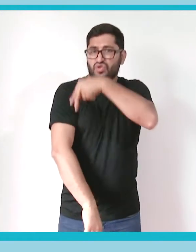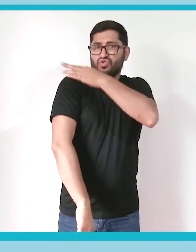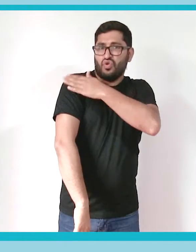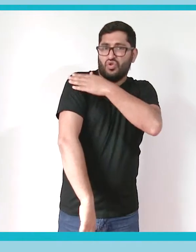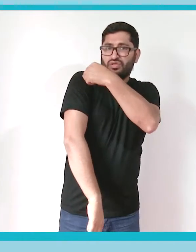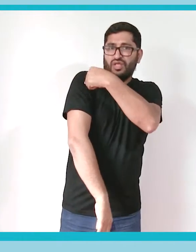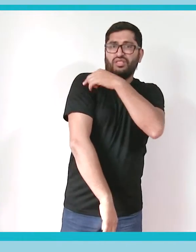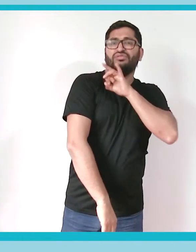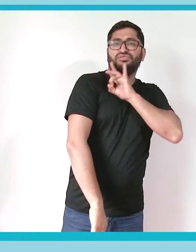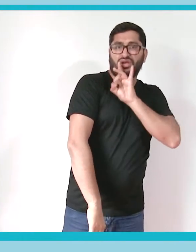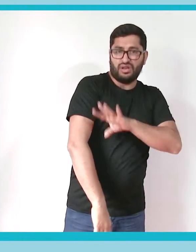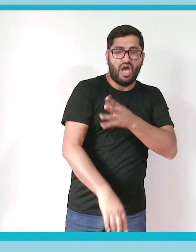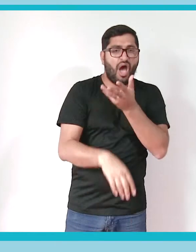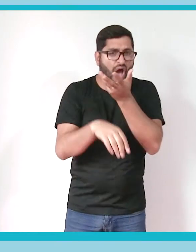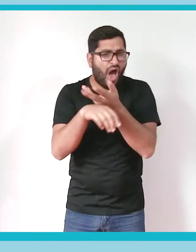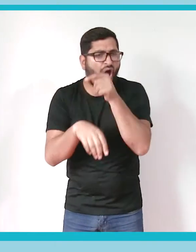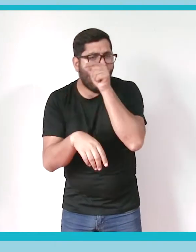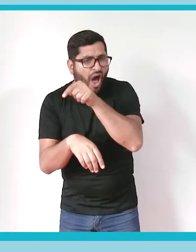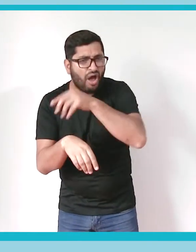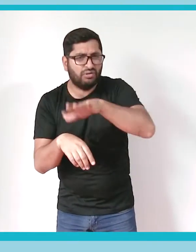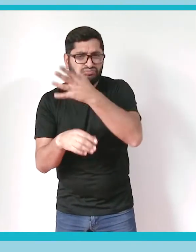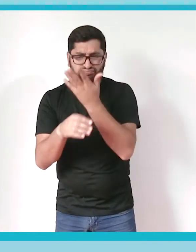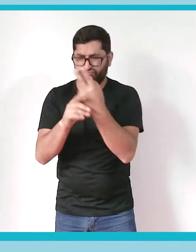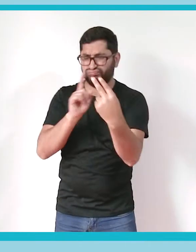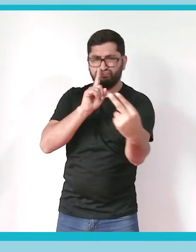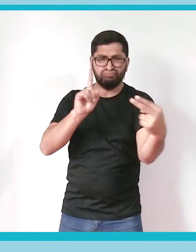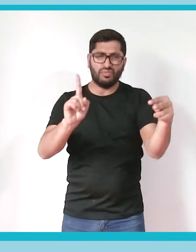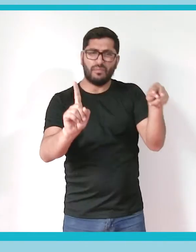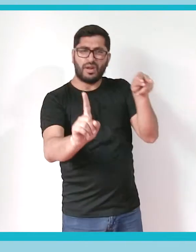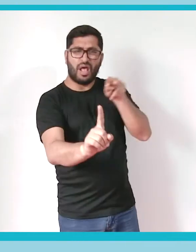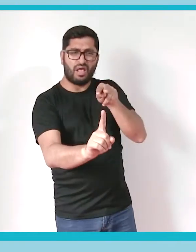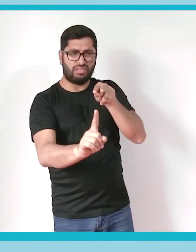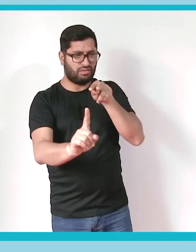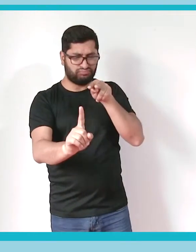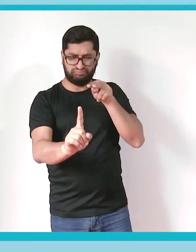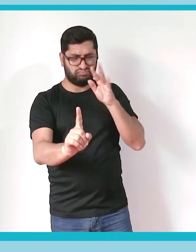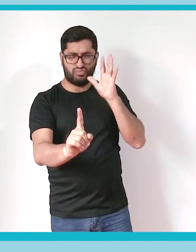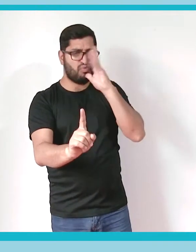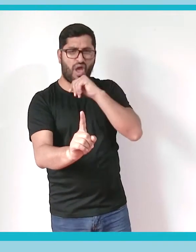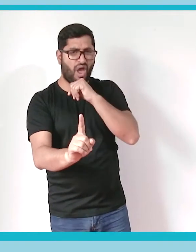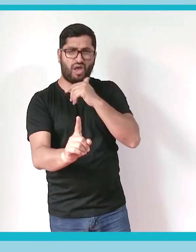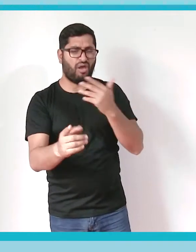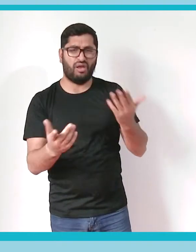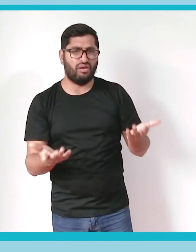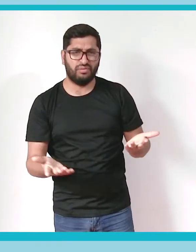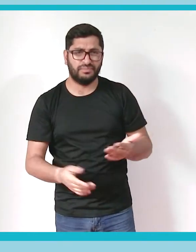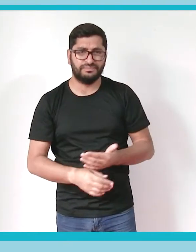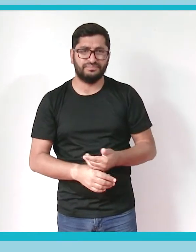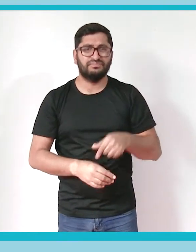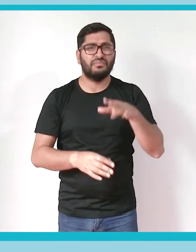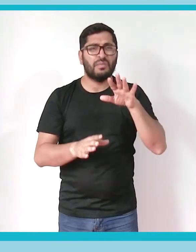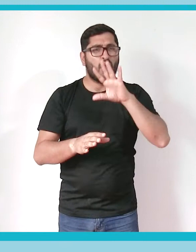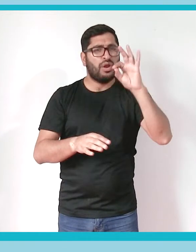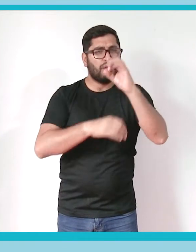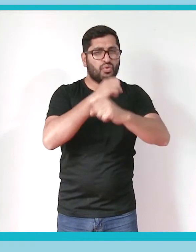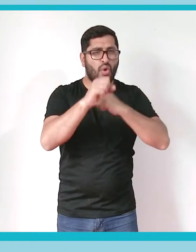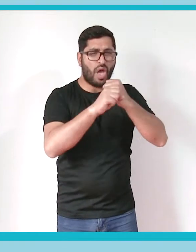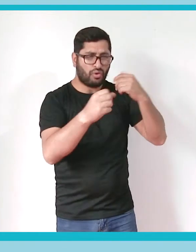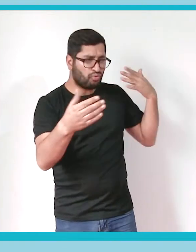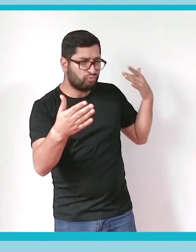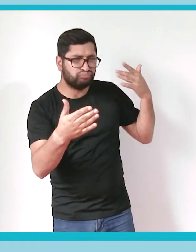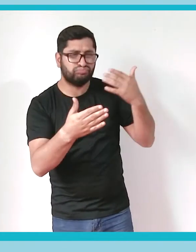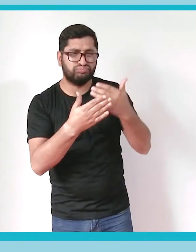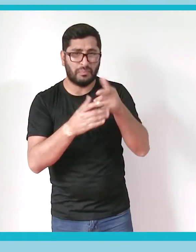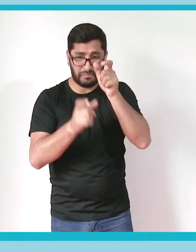Chile, hubo una invisibilización, ¿no es cierto?, ya casi de 500 años.